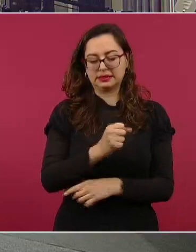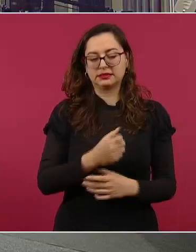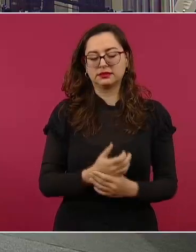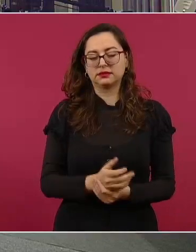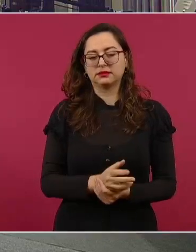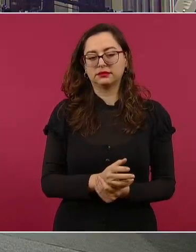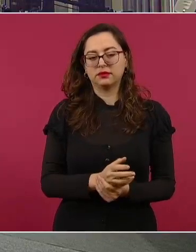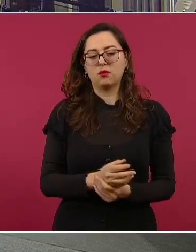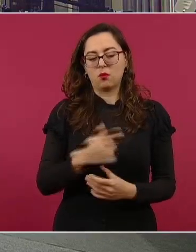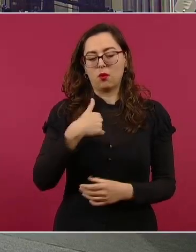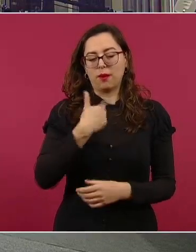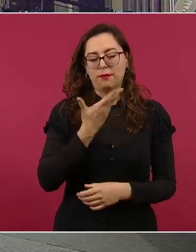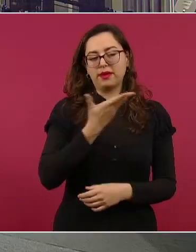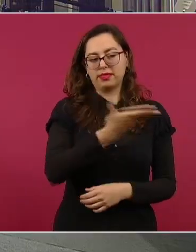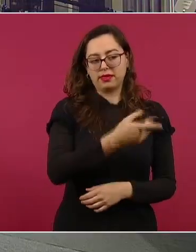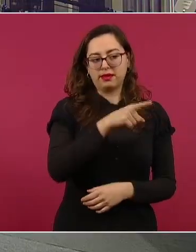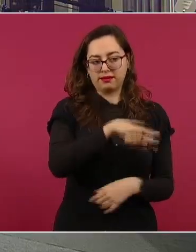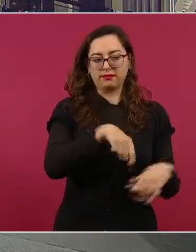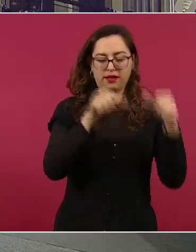con Jesús